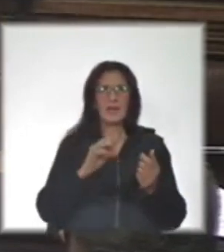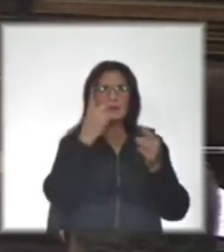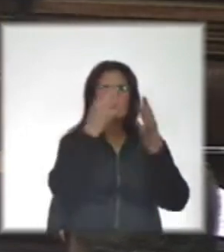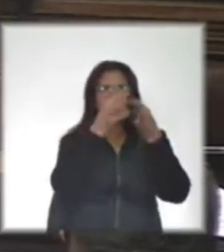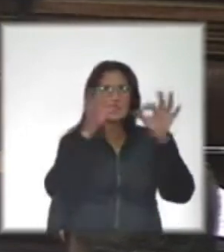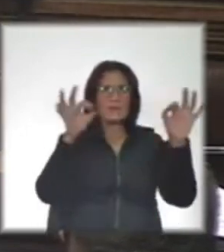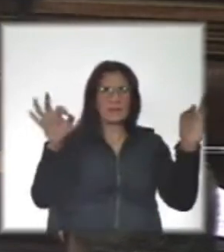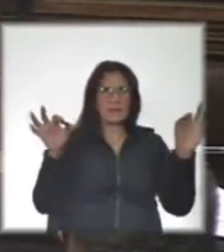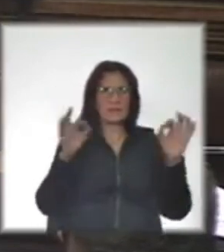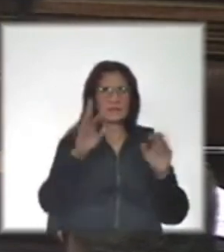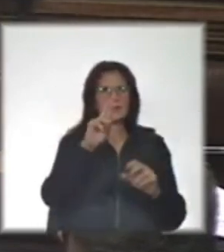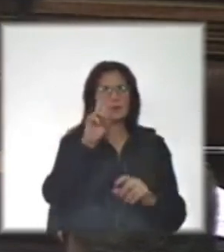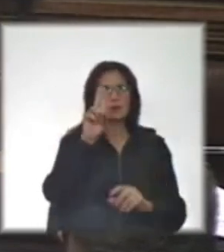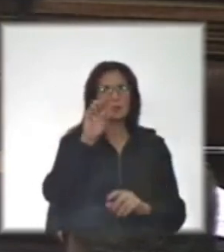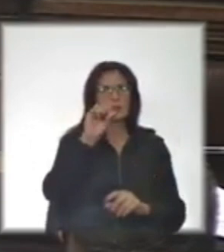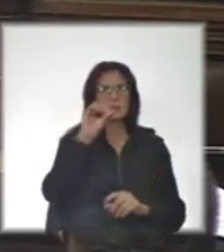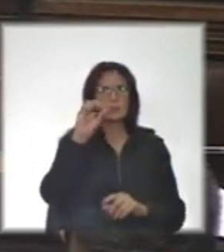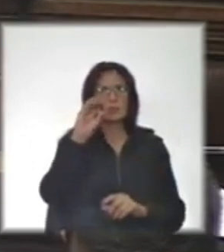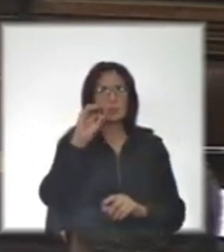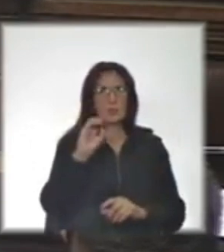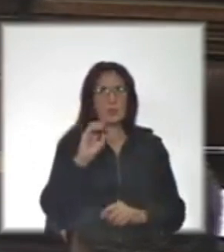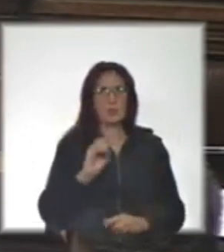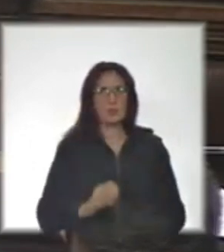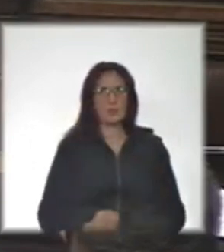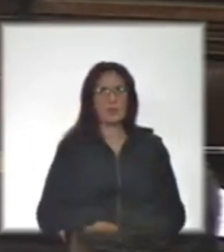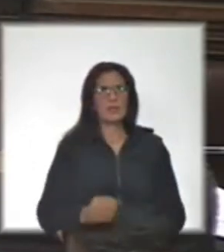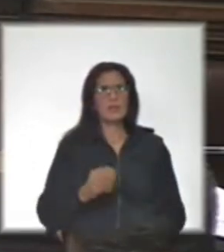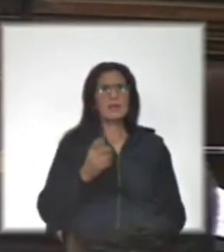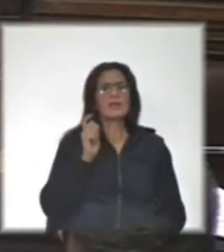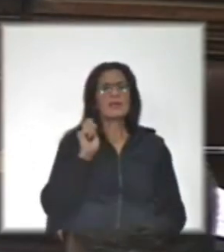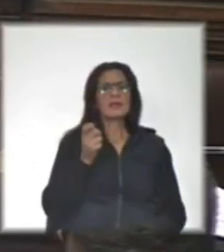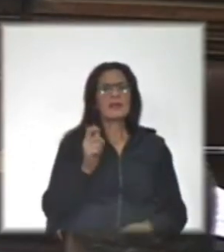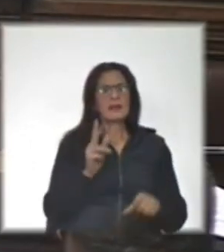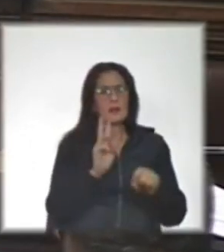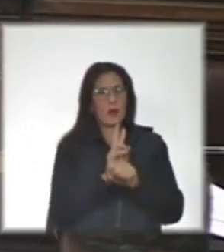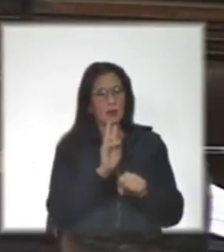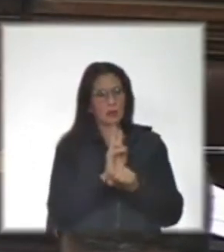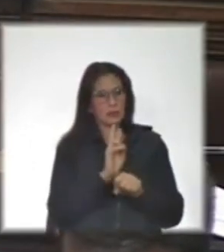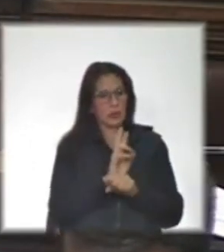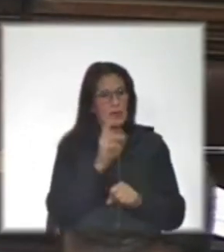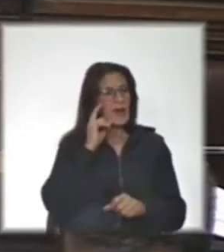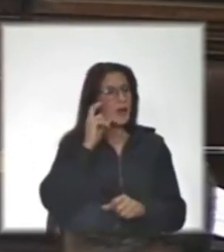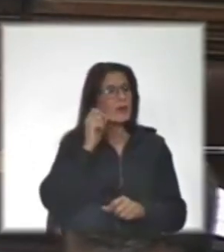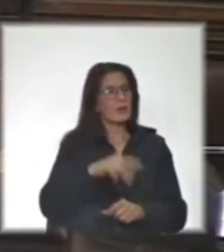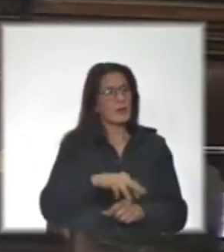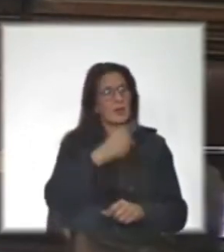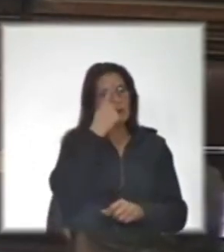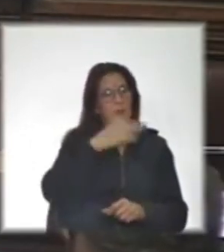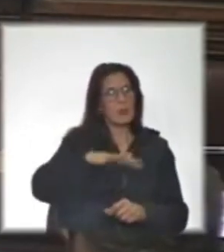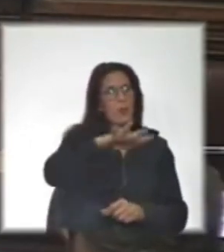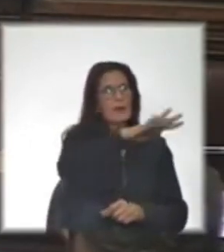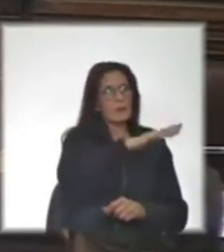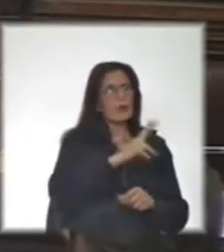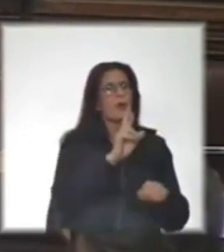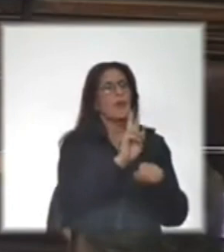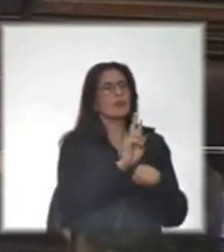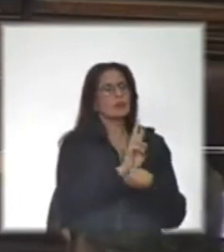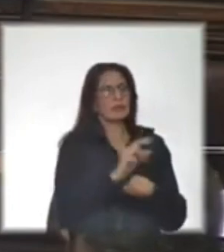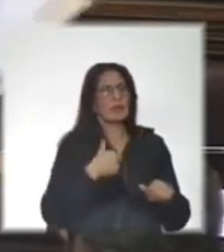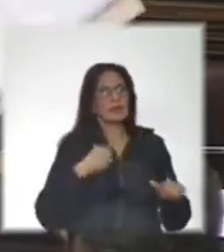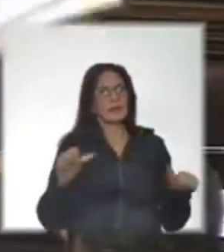que dice, está de casualidad, no estaba previsto: quienes controlan la opinión de un pueblo controlan sus